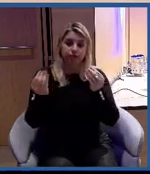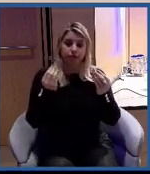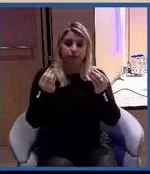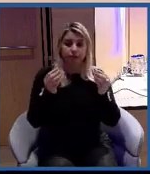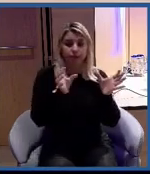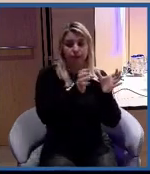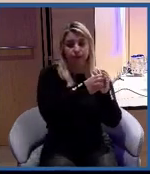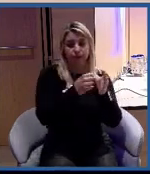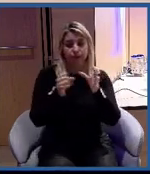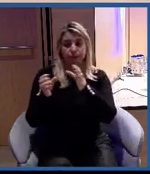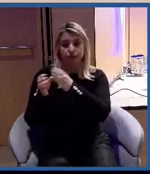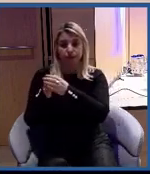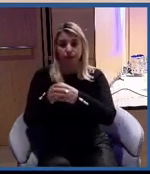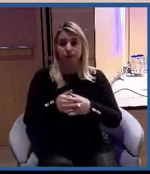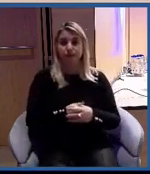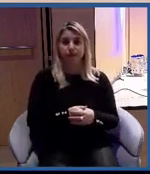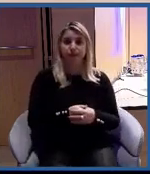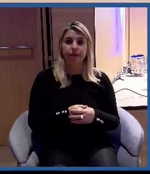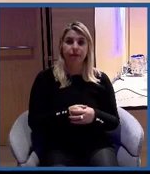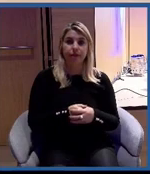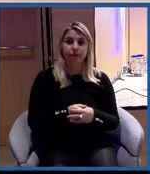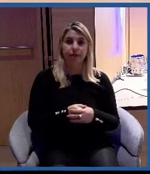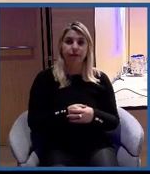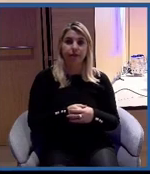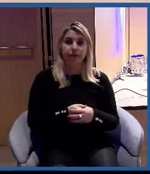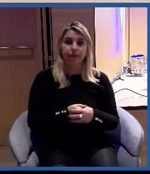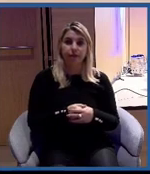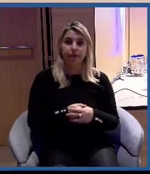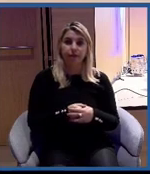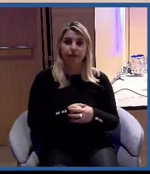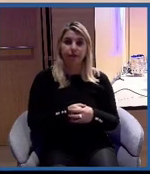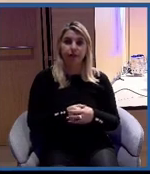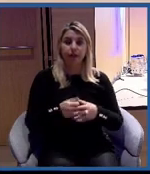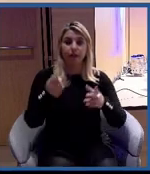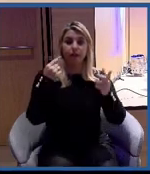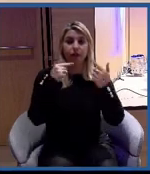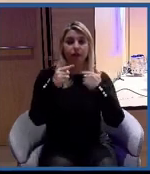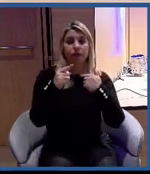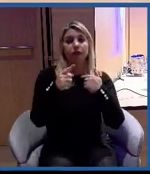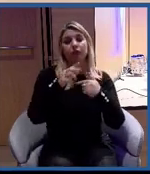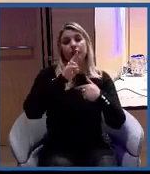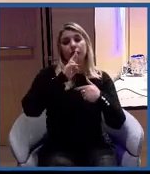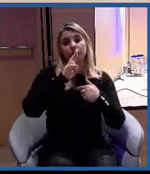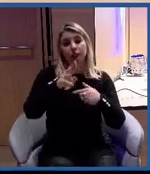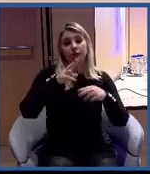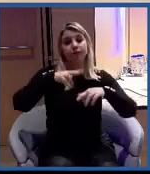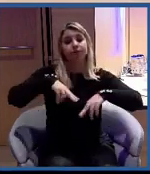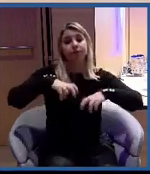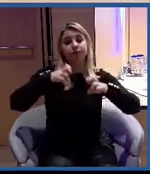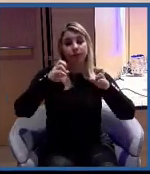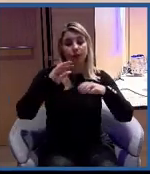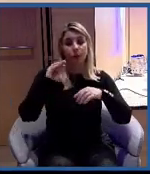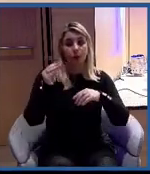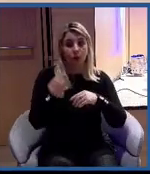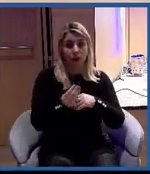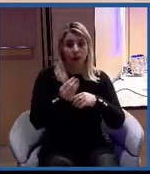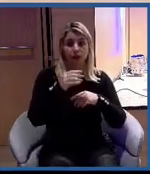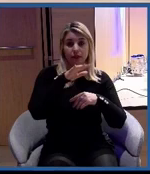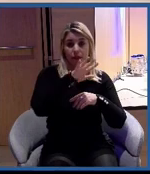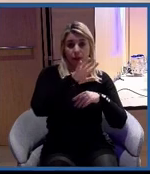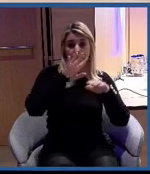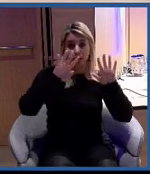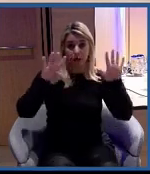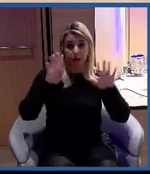hacia otro qué resultados tuvimos de esta investigación el 59